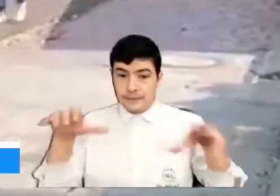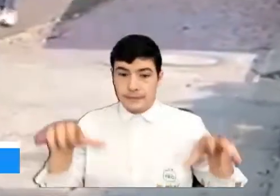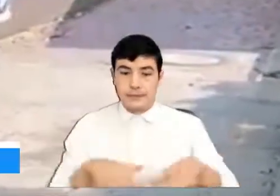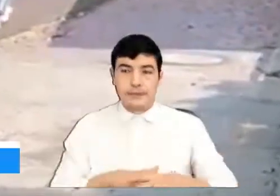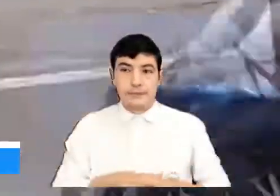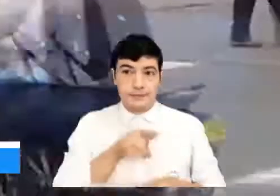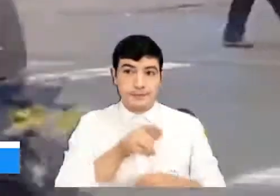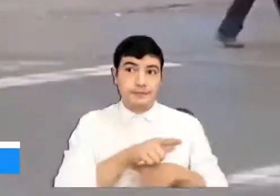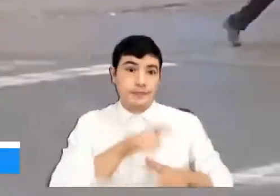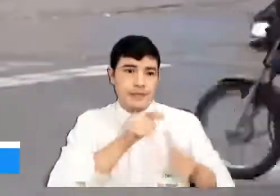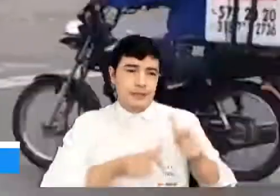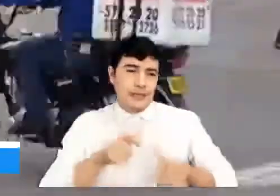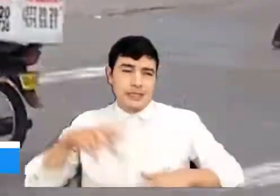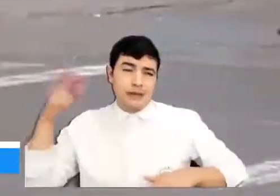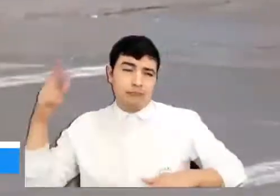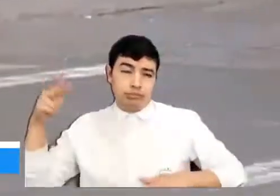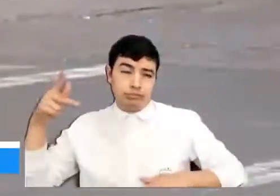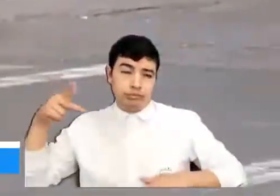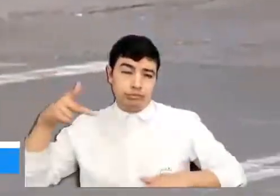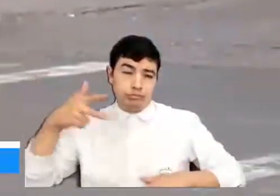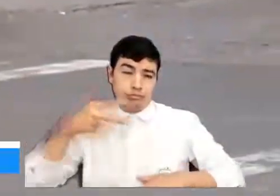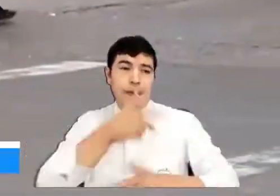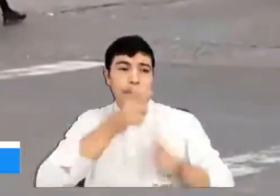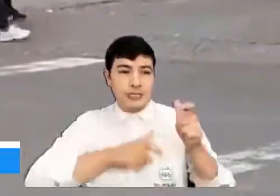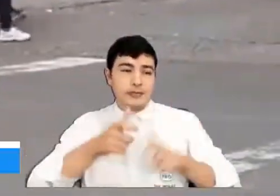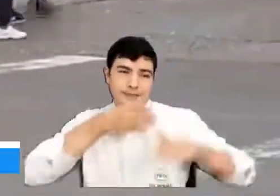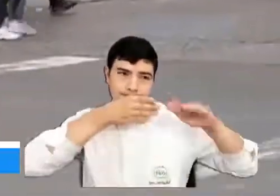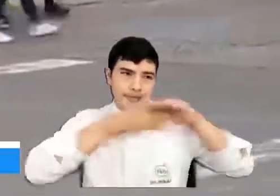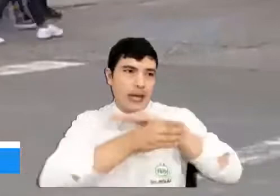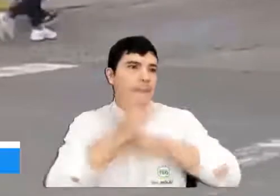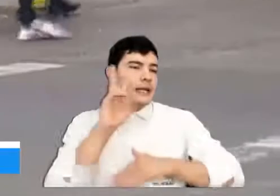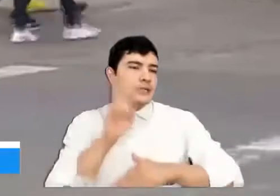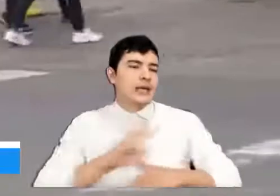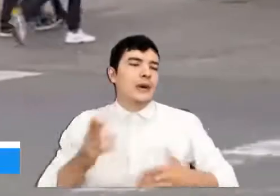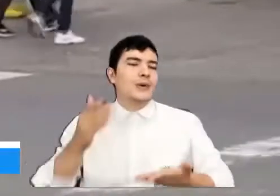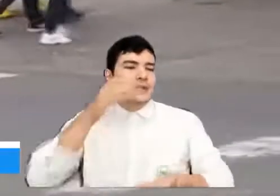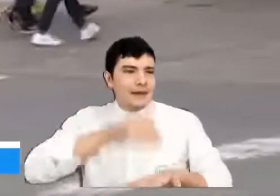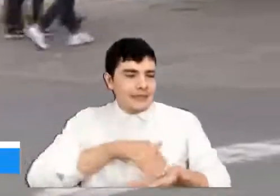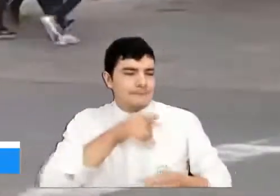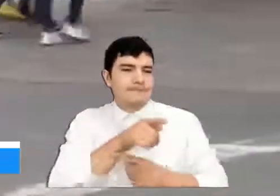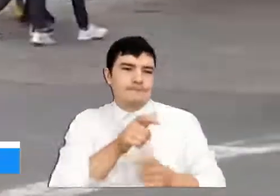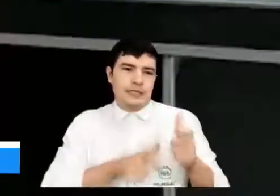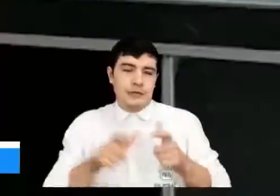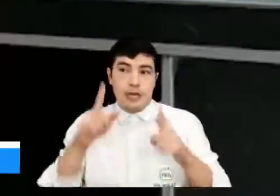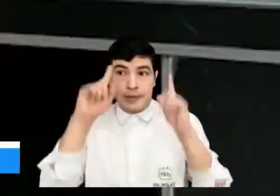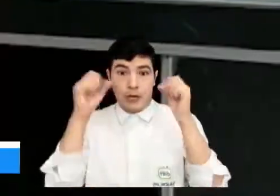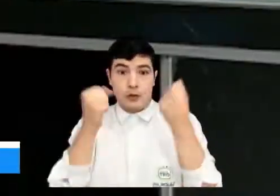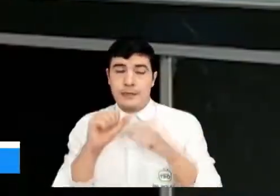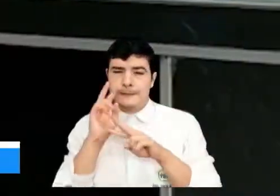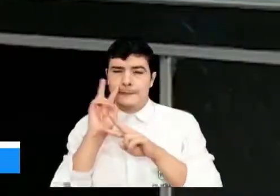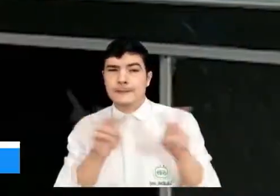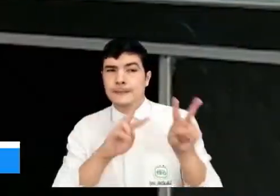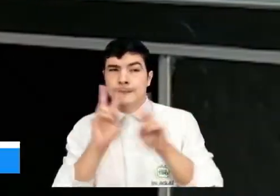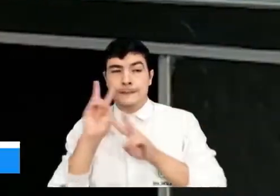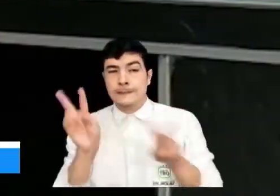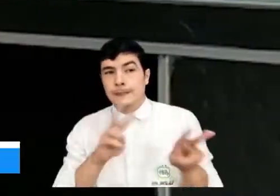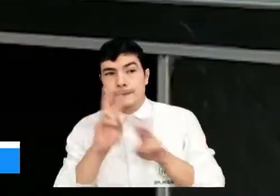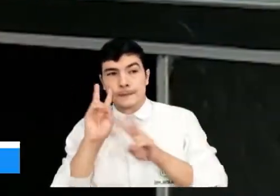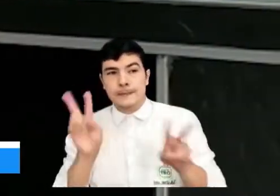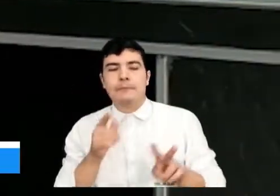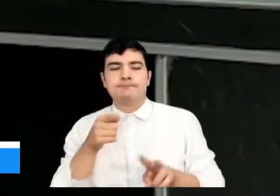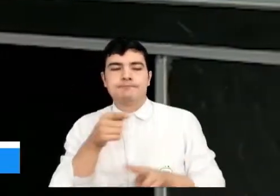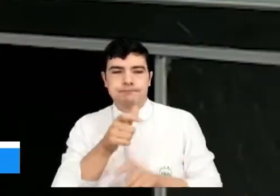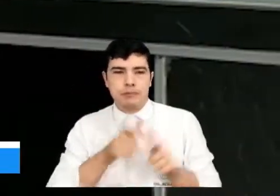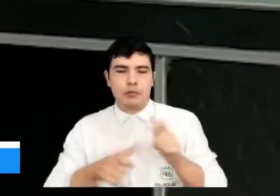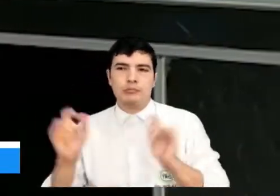esa población recorre el lugar sin ningún tipo de protección y medida sanitaria. La ubicación geográfica de nosotros no nos favorece